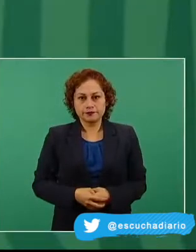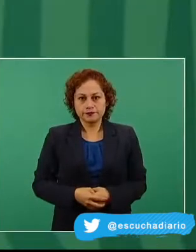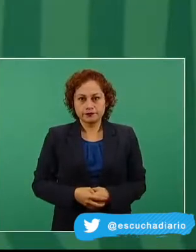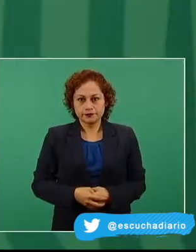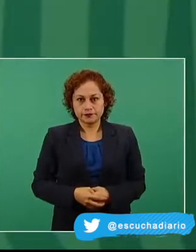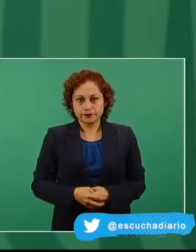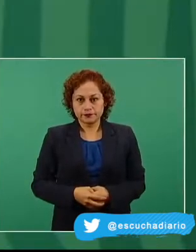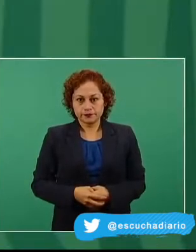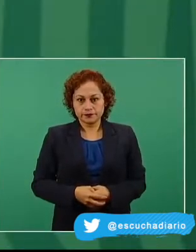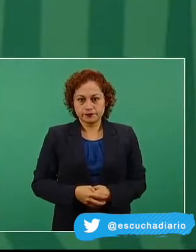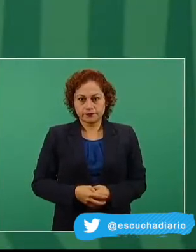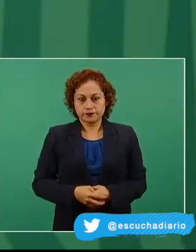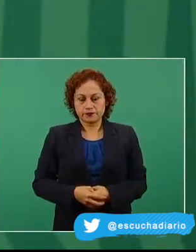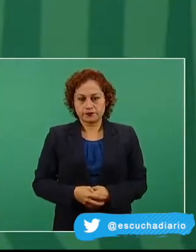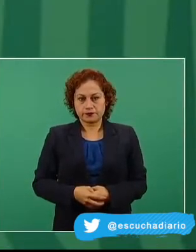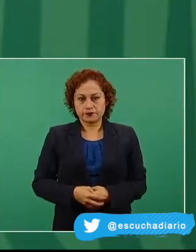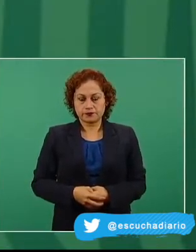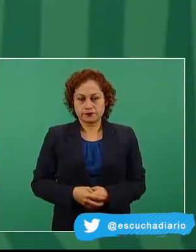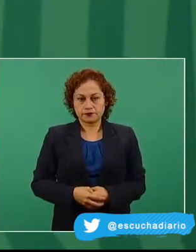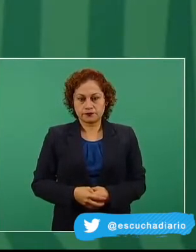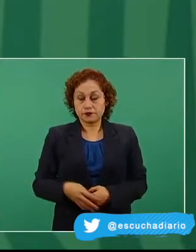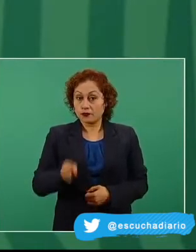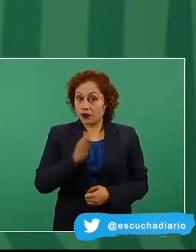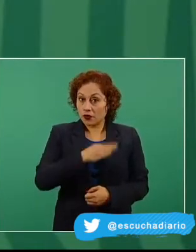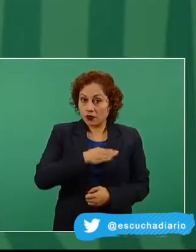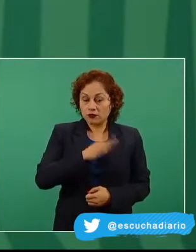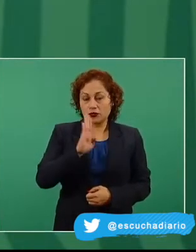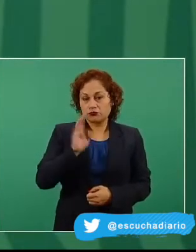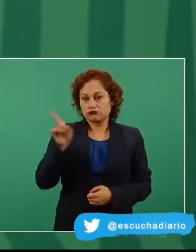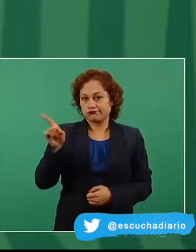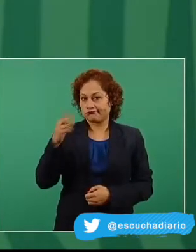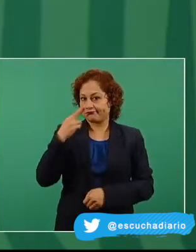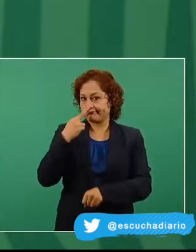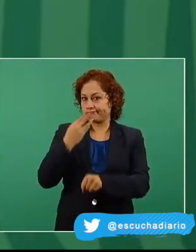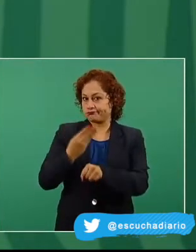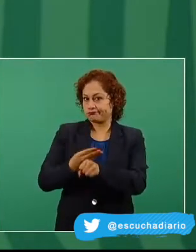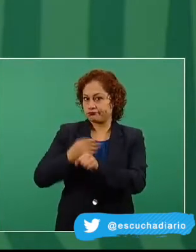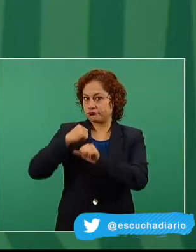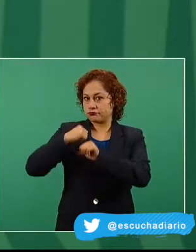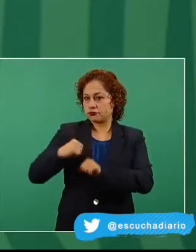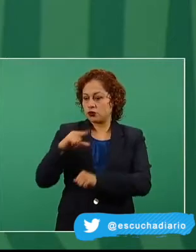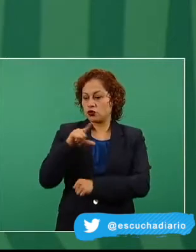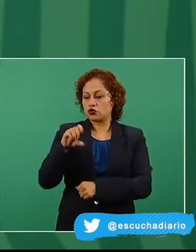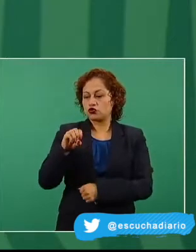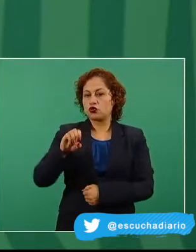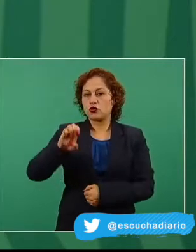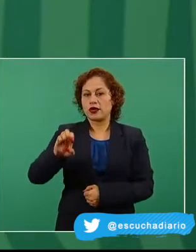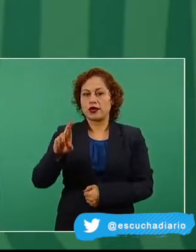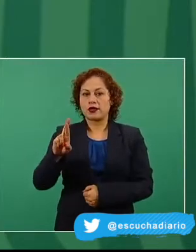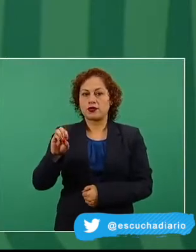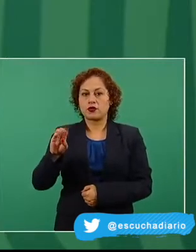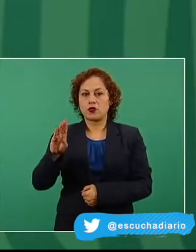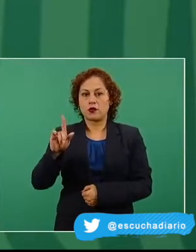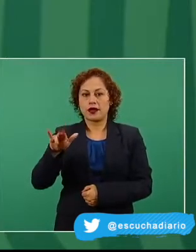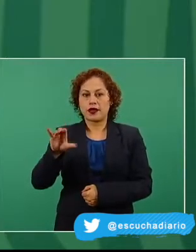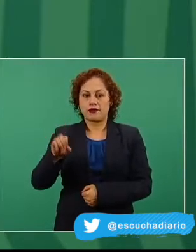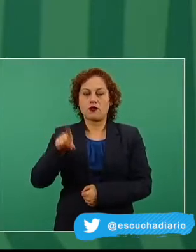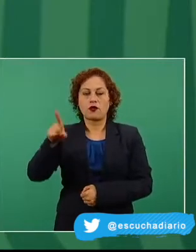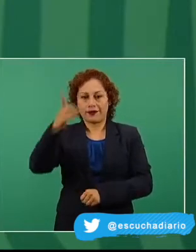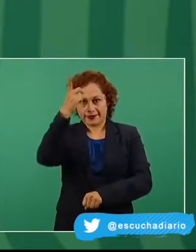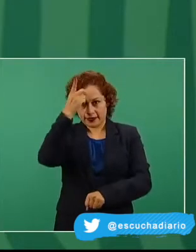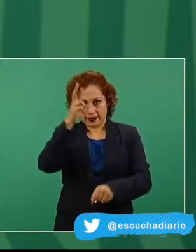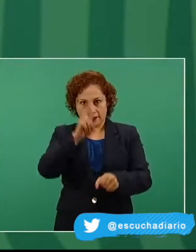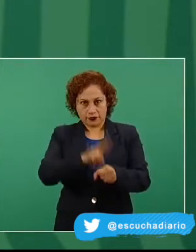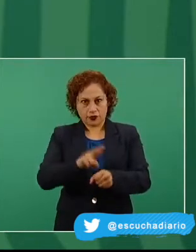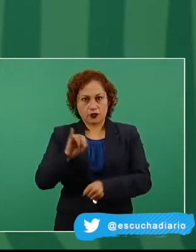del mundo. A pesar de esto, la vacunación en México avanza, y nos encontramos entre los primeros 20 países con más vacunas